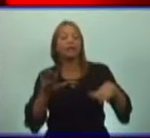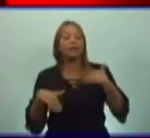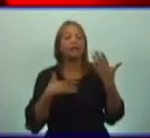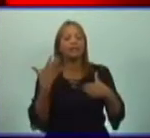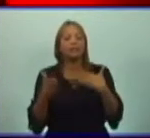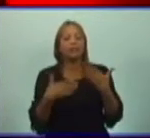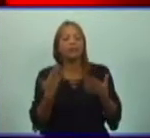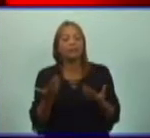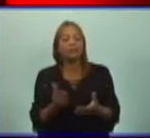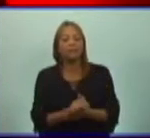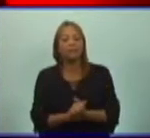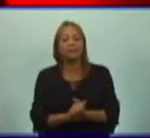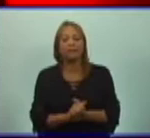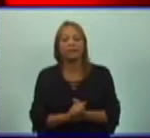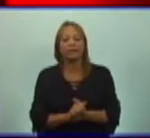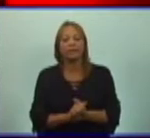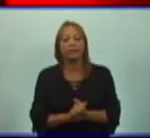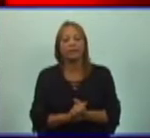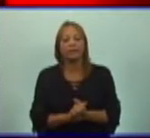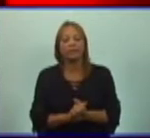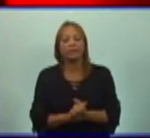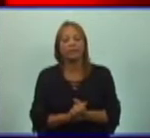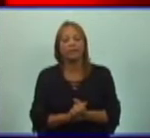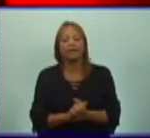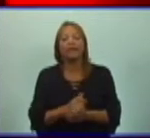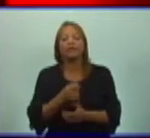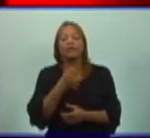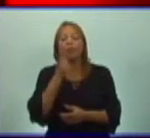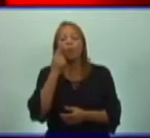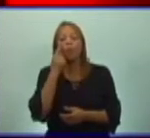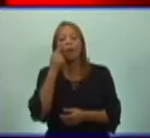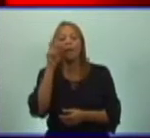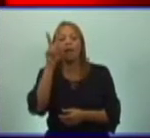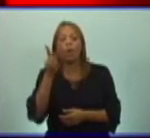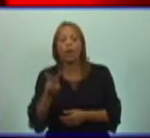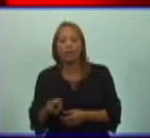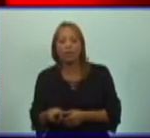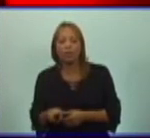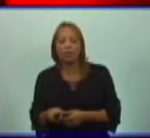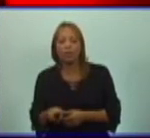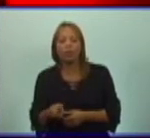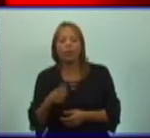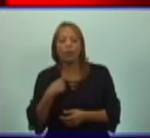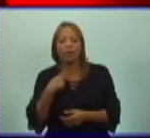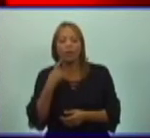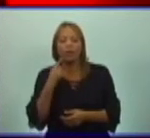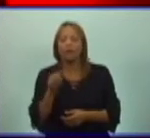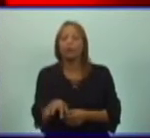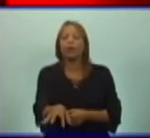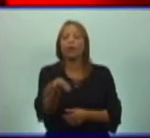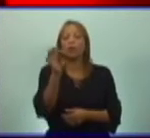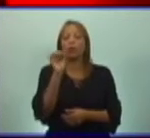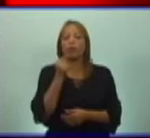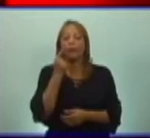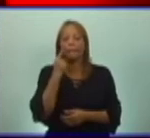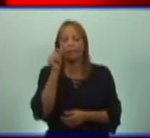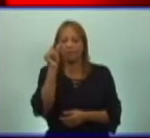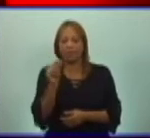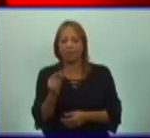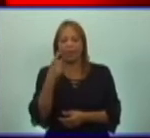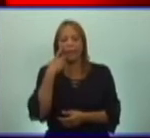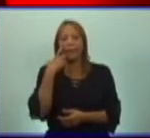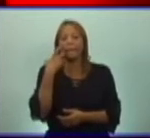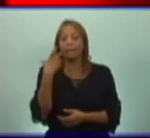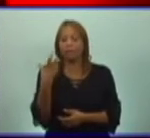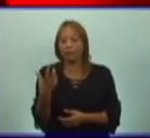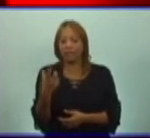a ir relacionada con una valoración. Ustedes van a escoger una de las personalidades relacionadas con